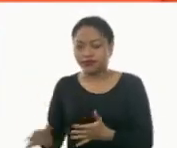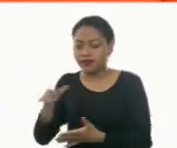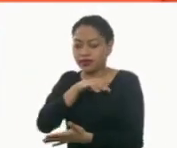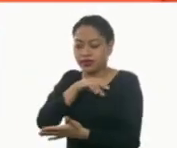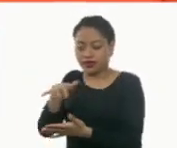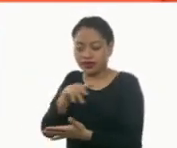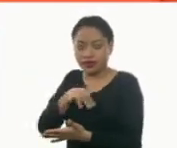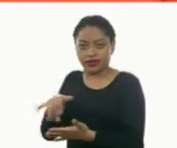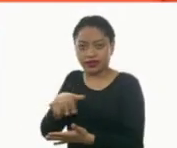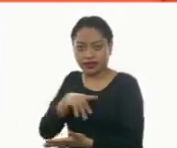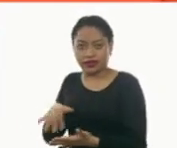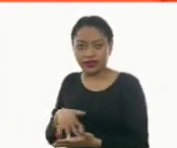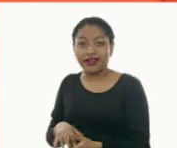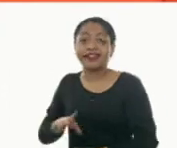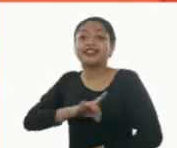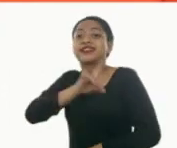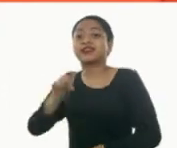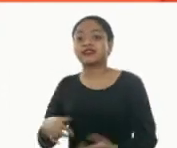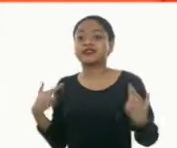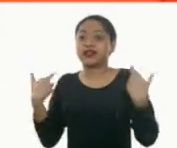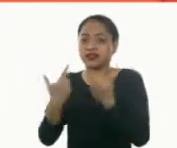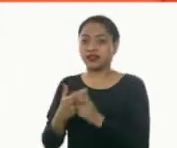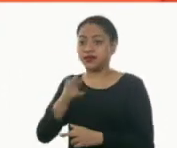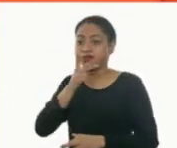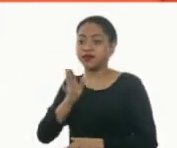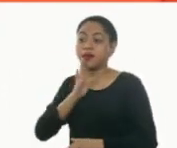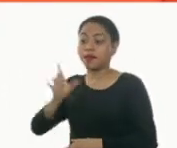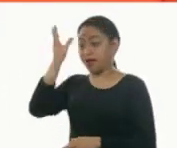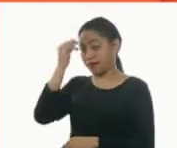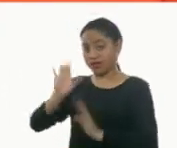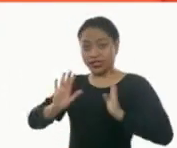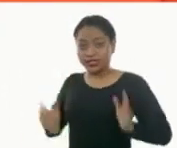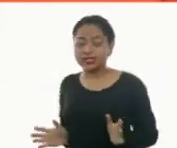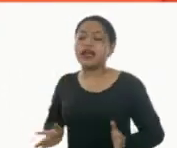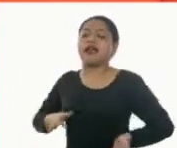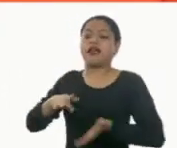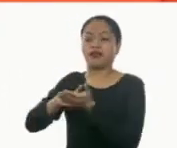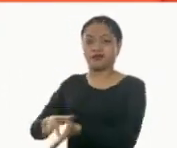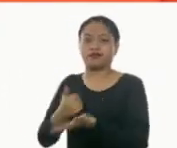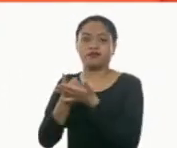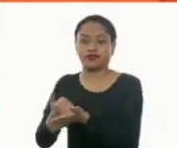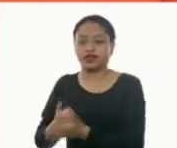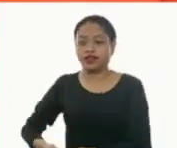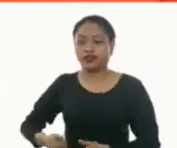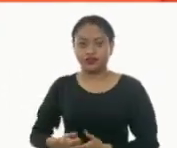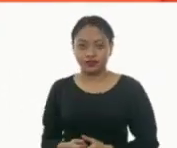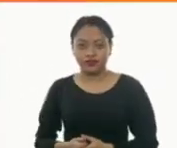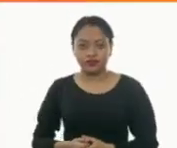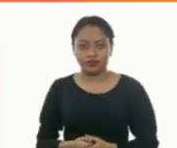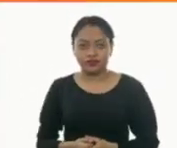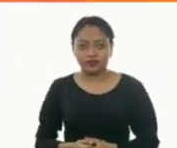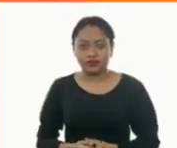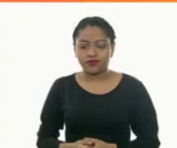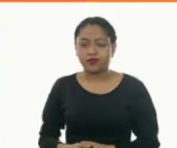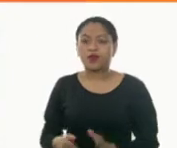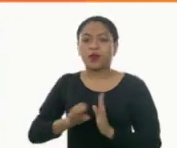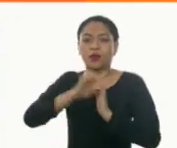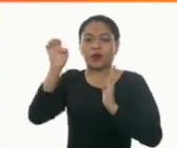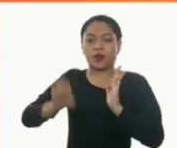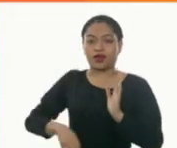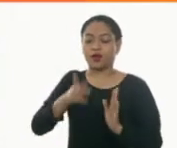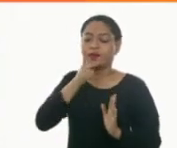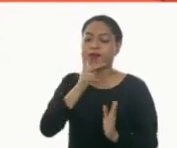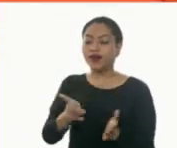y luego los maestros y los papás que lo aprenden apoyan para el dictado, por ejemplo. Cuando le